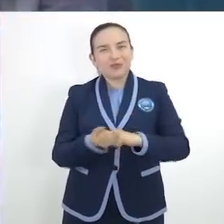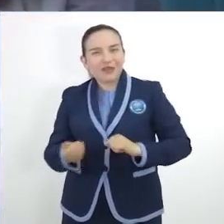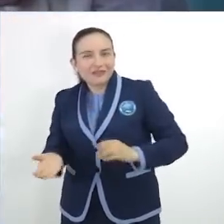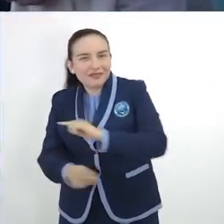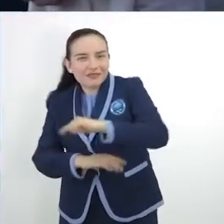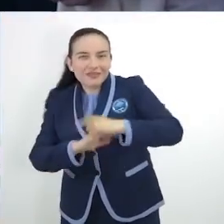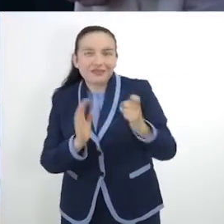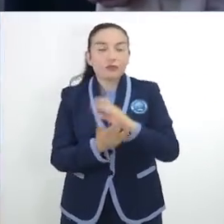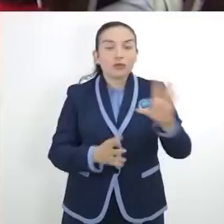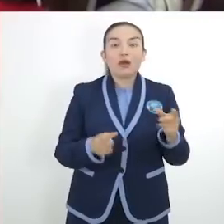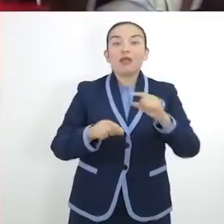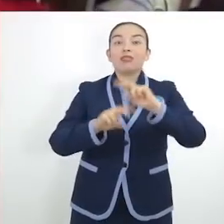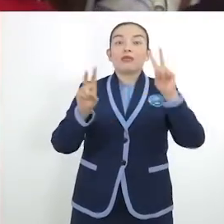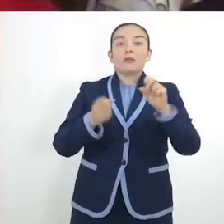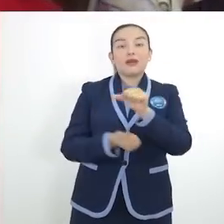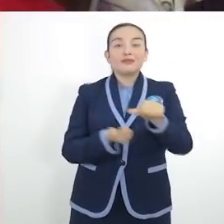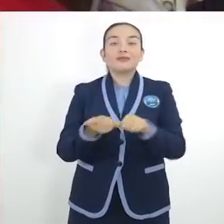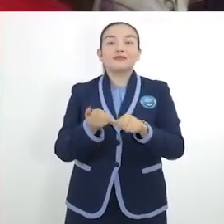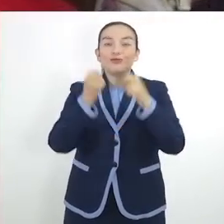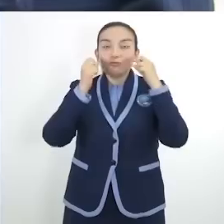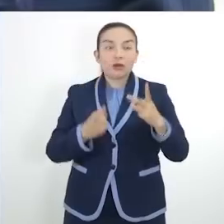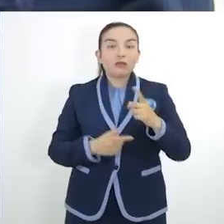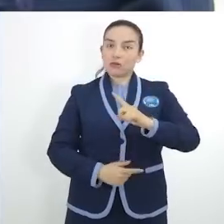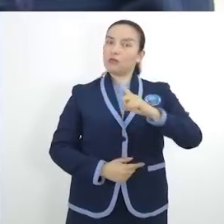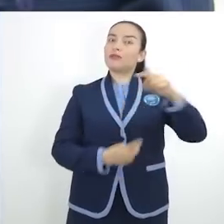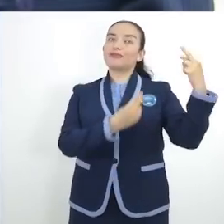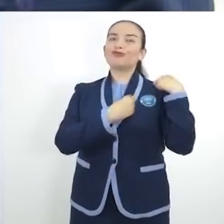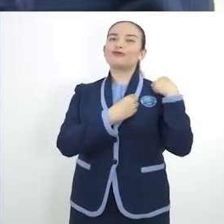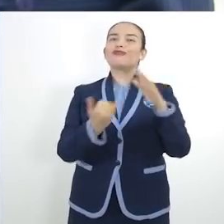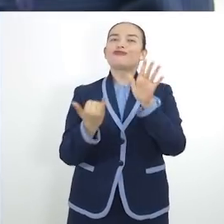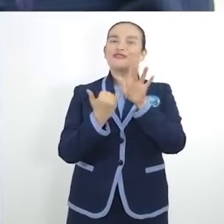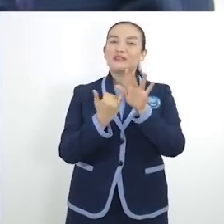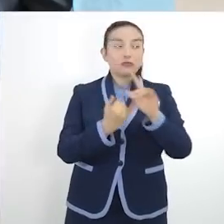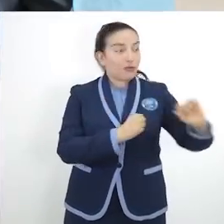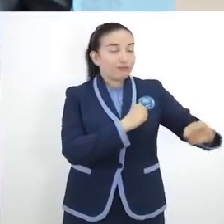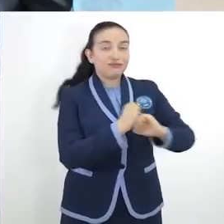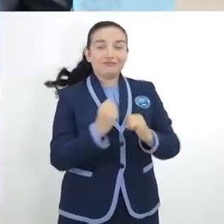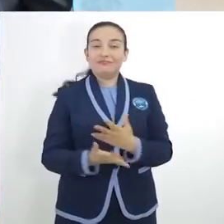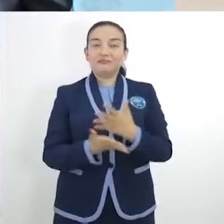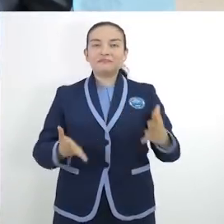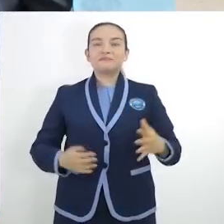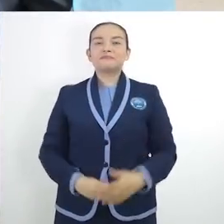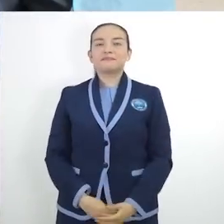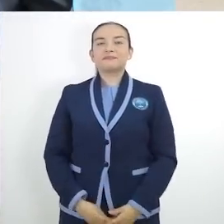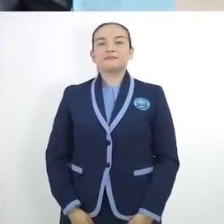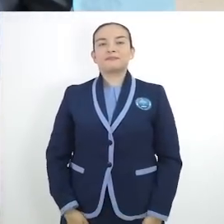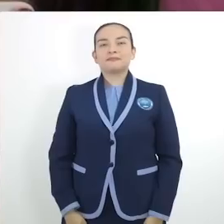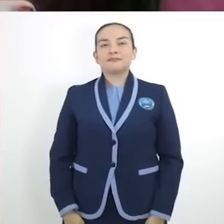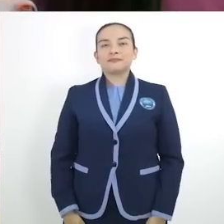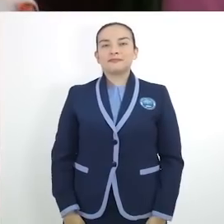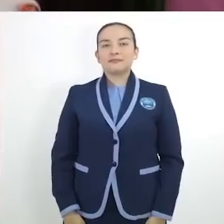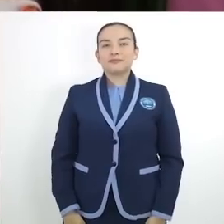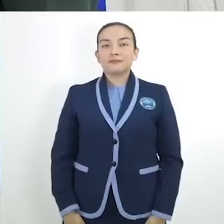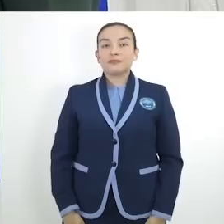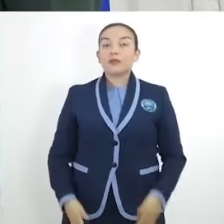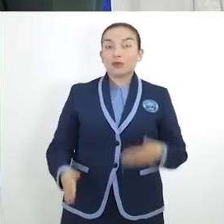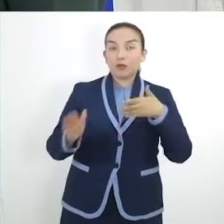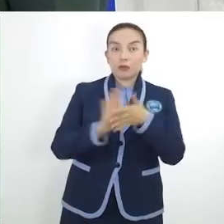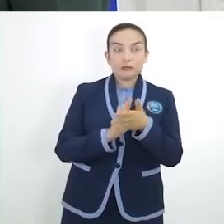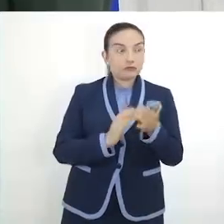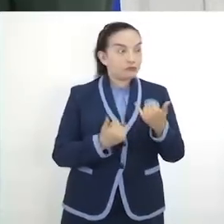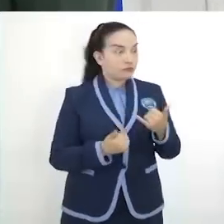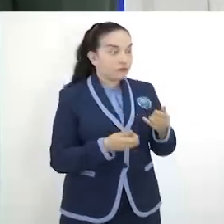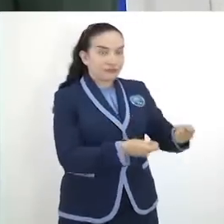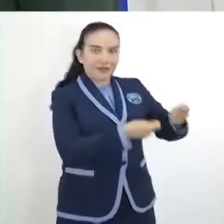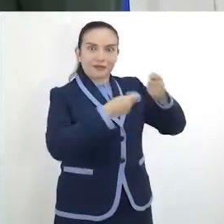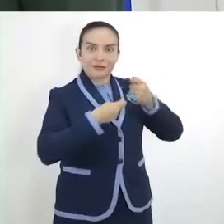salud en el marco de la ejecución de programas de asistencia humanitaria liderados por la Fundación Internacional María Luisa de Moreno. Al recibir el escudo